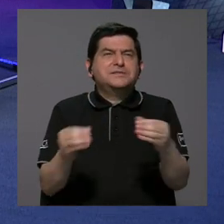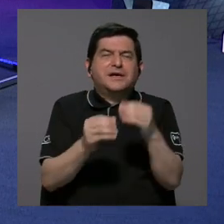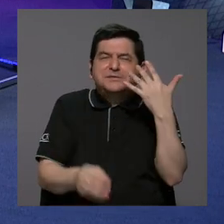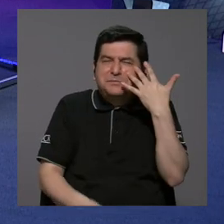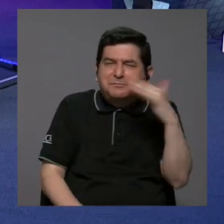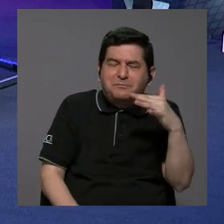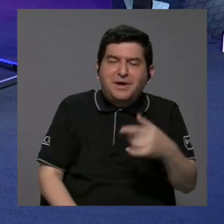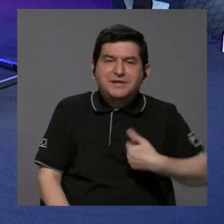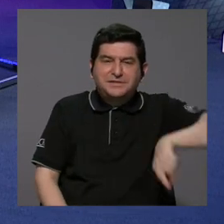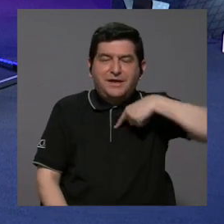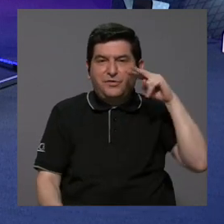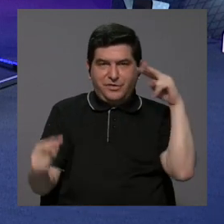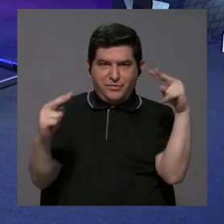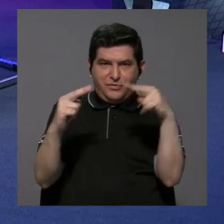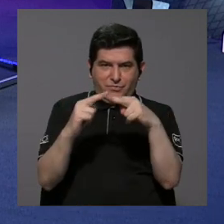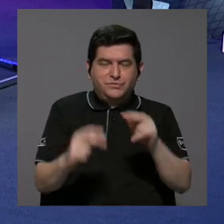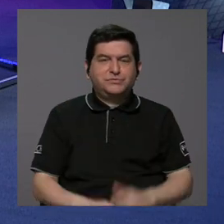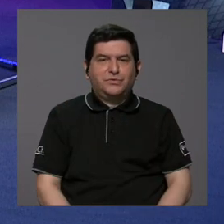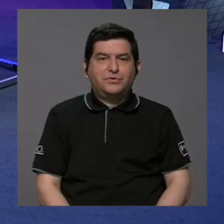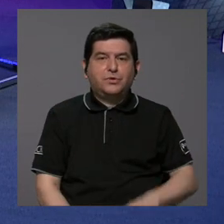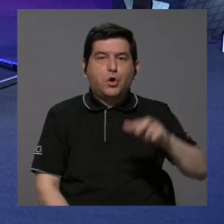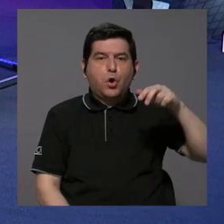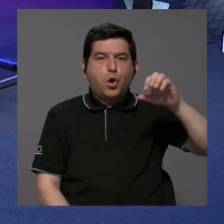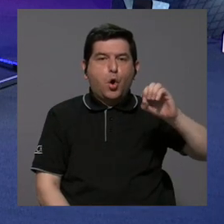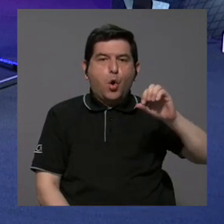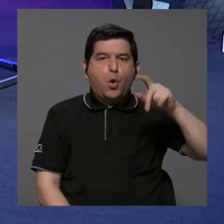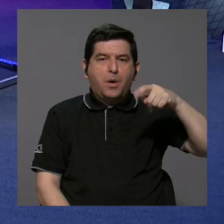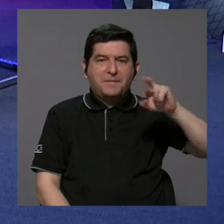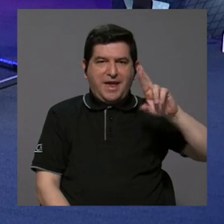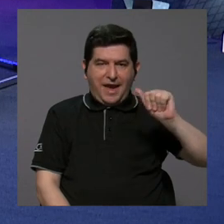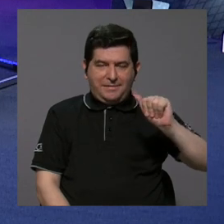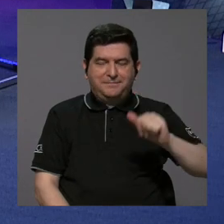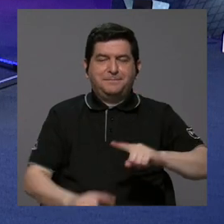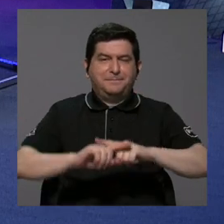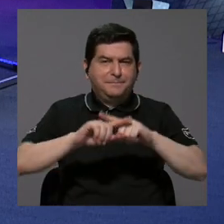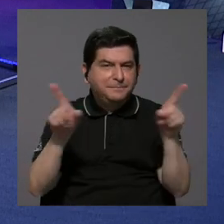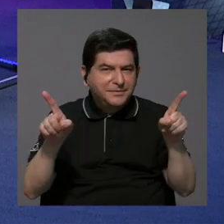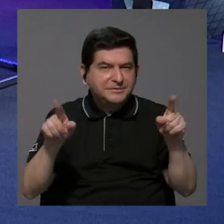parecidas a lo que conocemos de la ópera pero